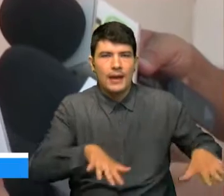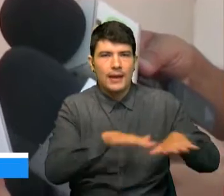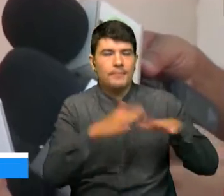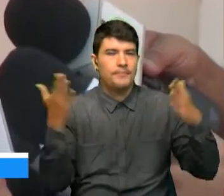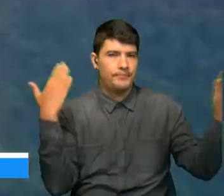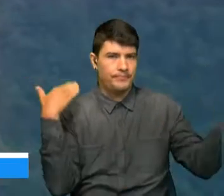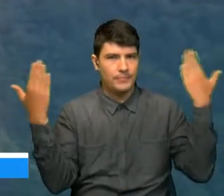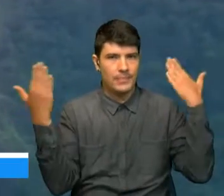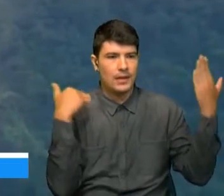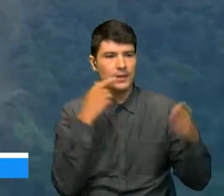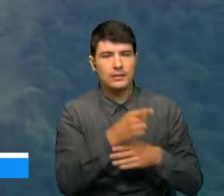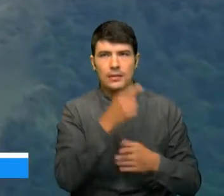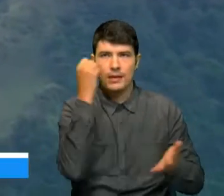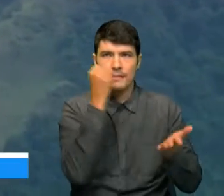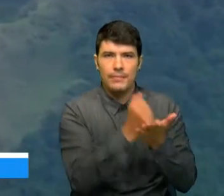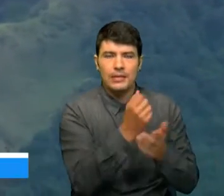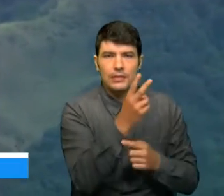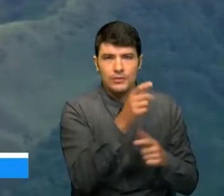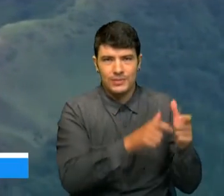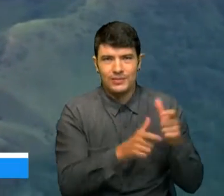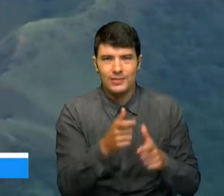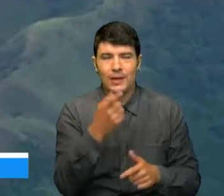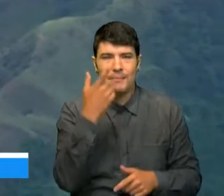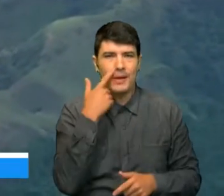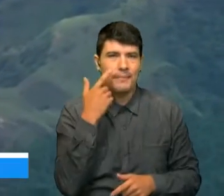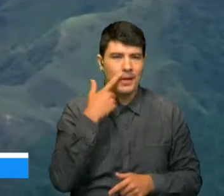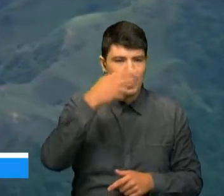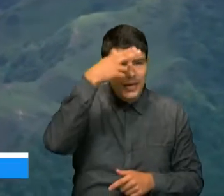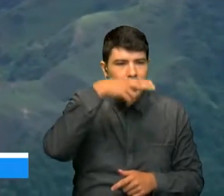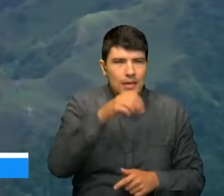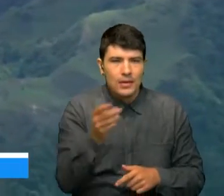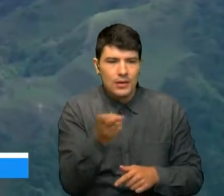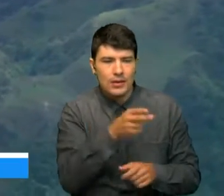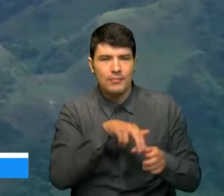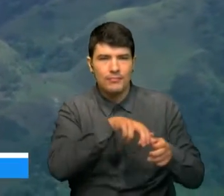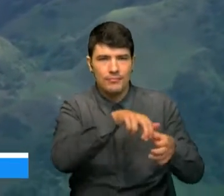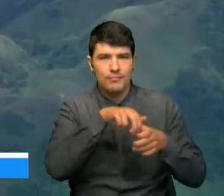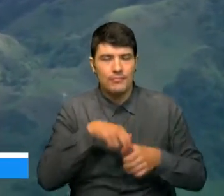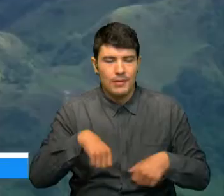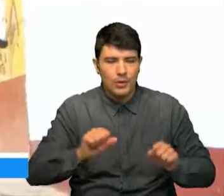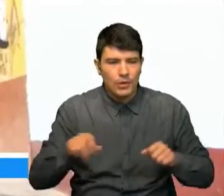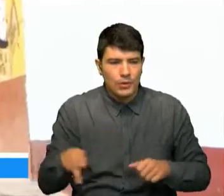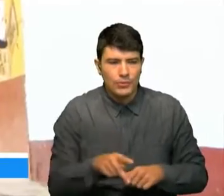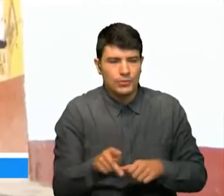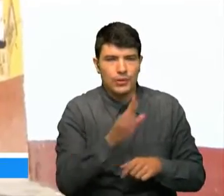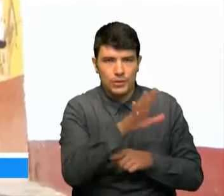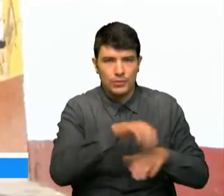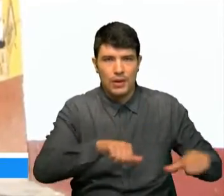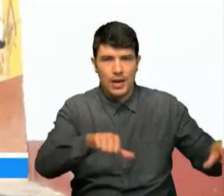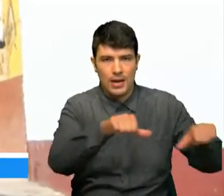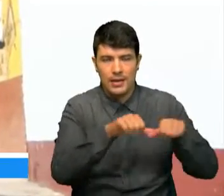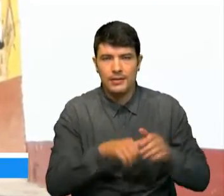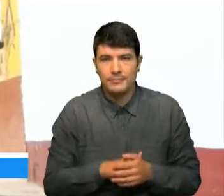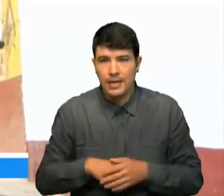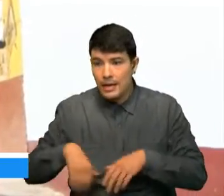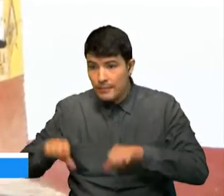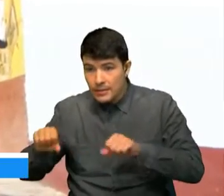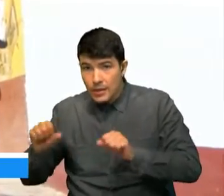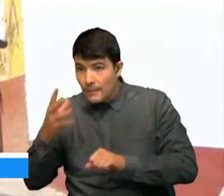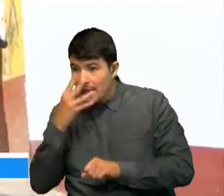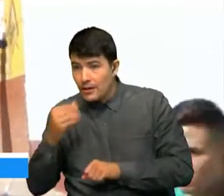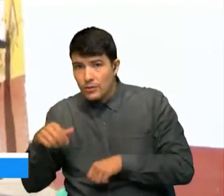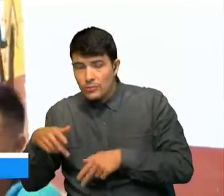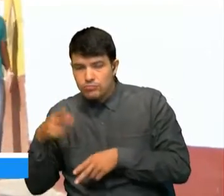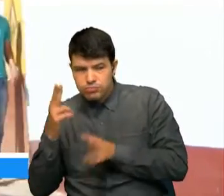personas, los cuales son un padre y un hijo, los cuales se movilizaron en una motocicleta en el sector. Los cuales fueron sicariados en